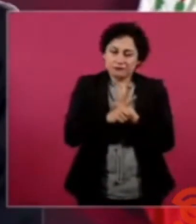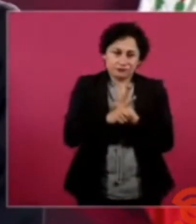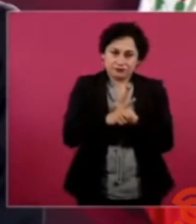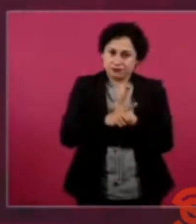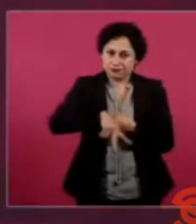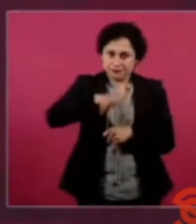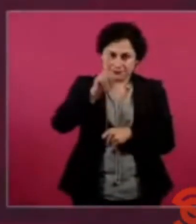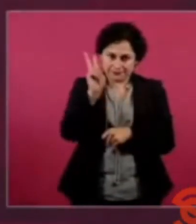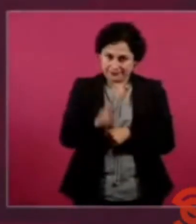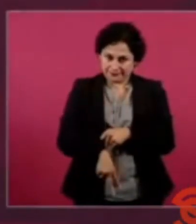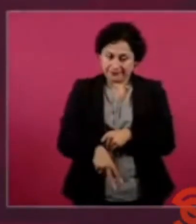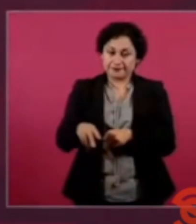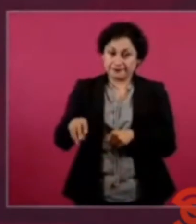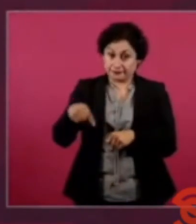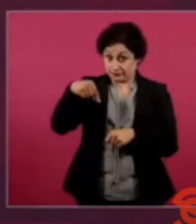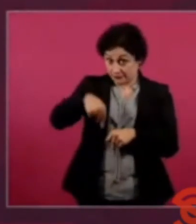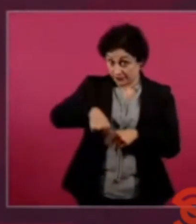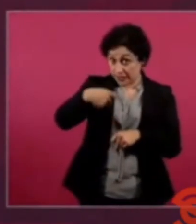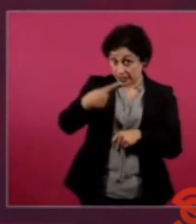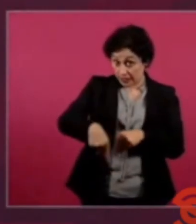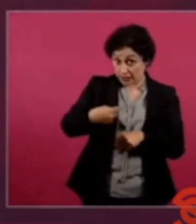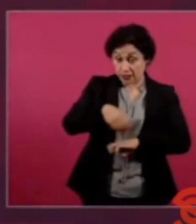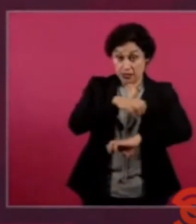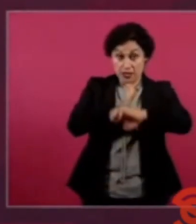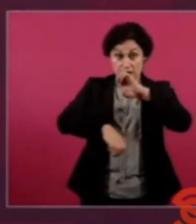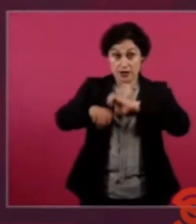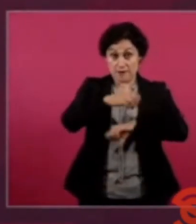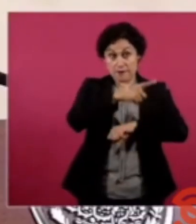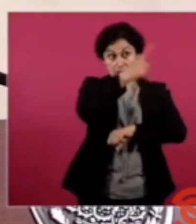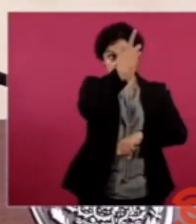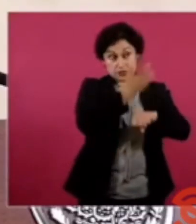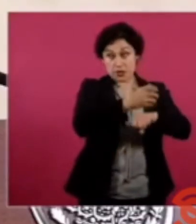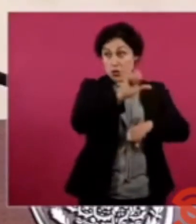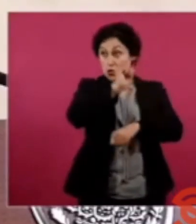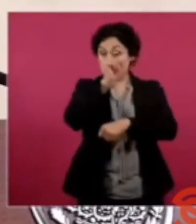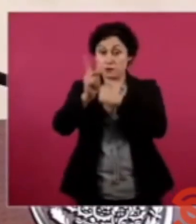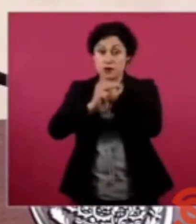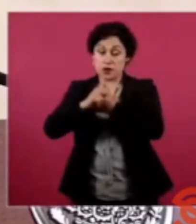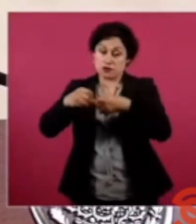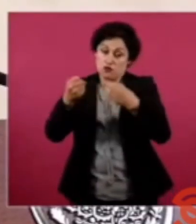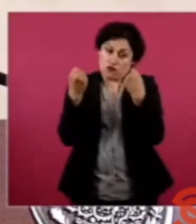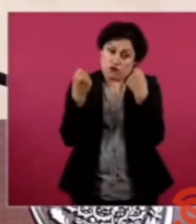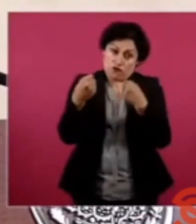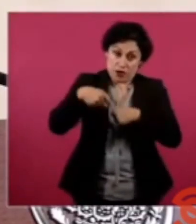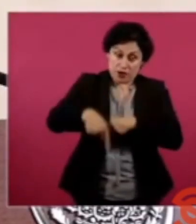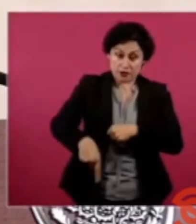Y eran fuertes las compañías petroleras extranjeras. Y sí hubo